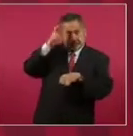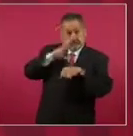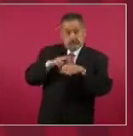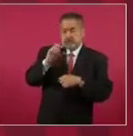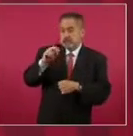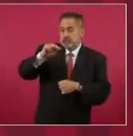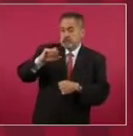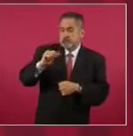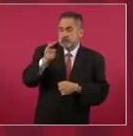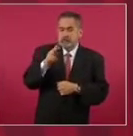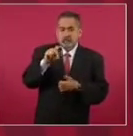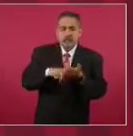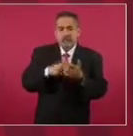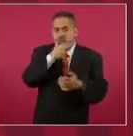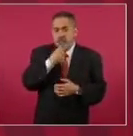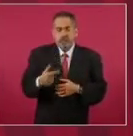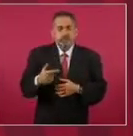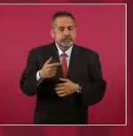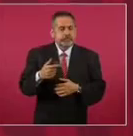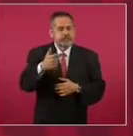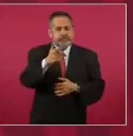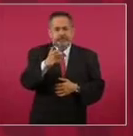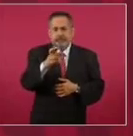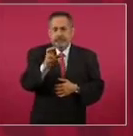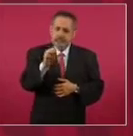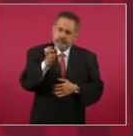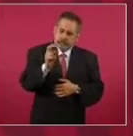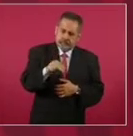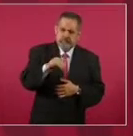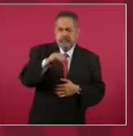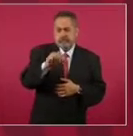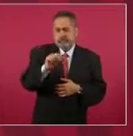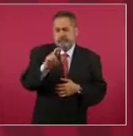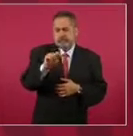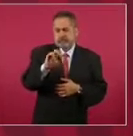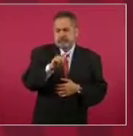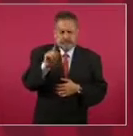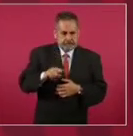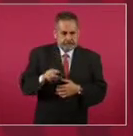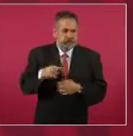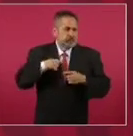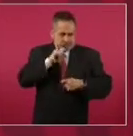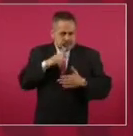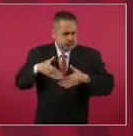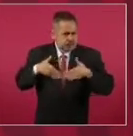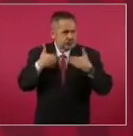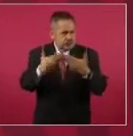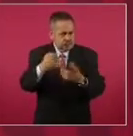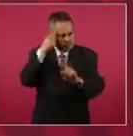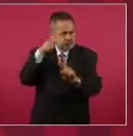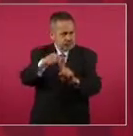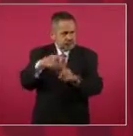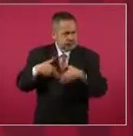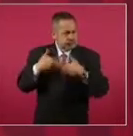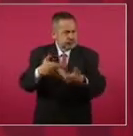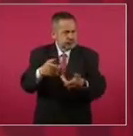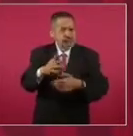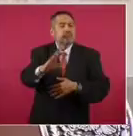Conagua, Germán Martínez, a que también le tengo confianza,